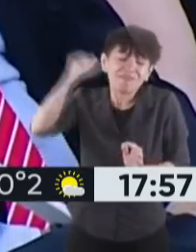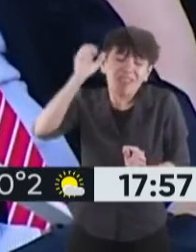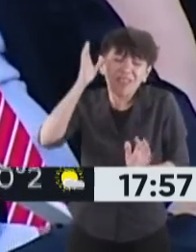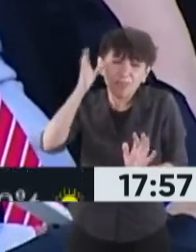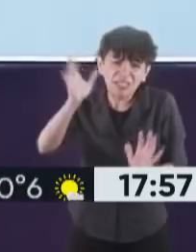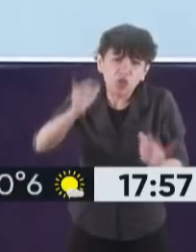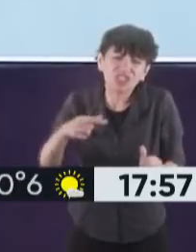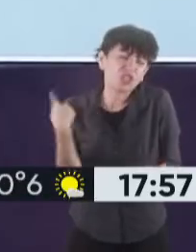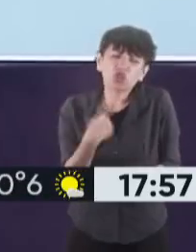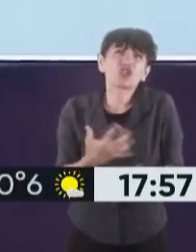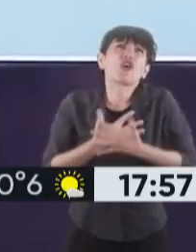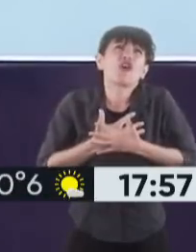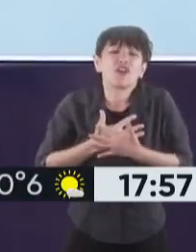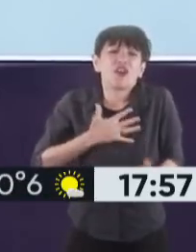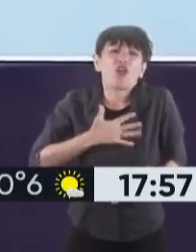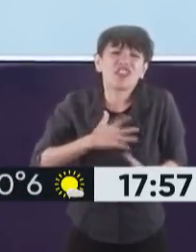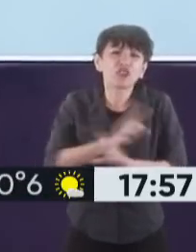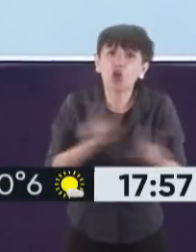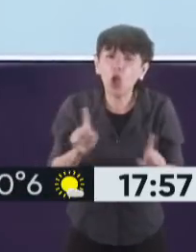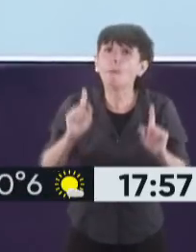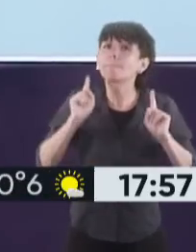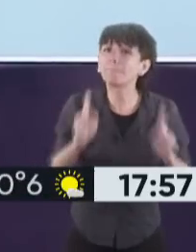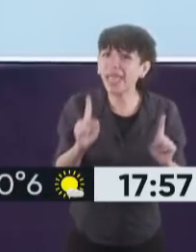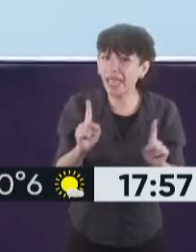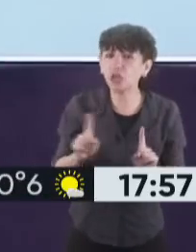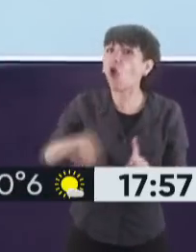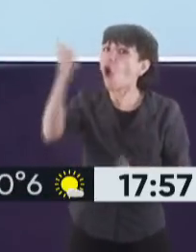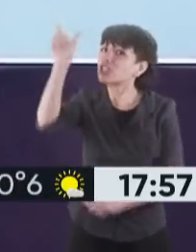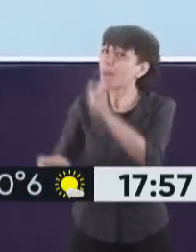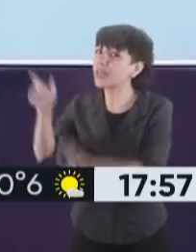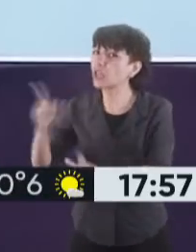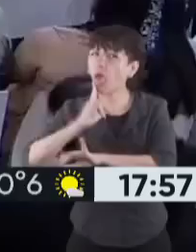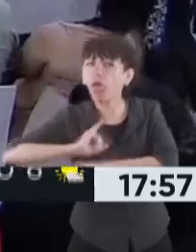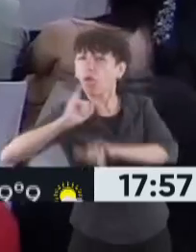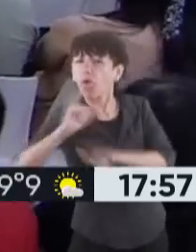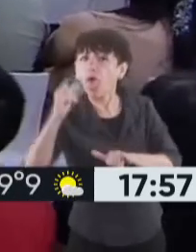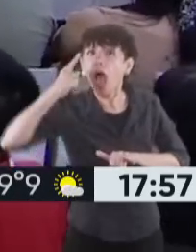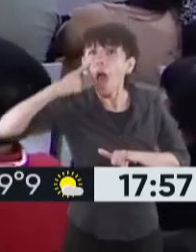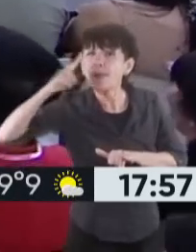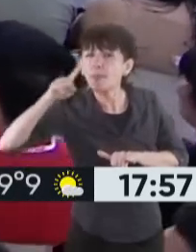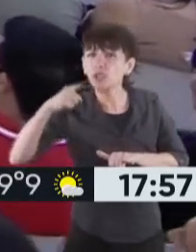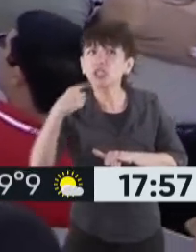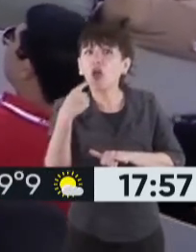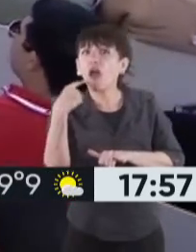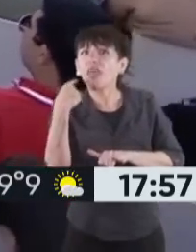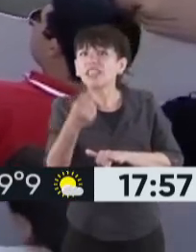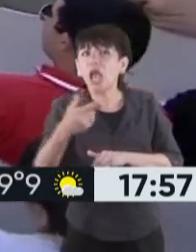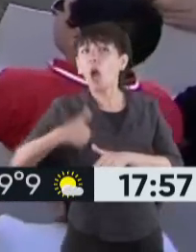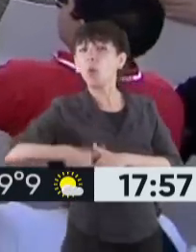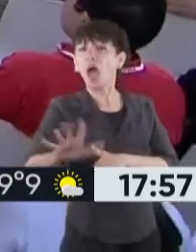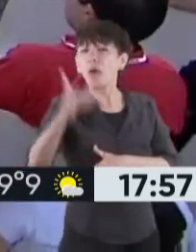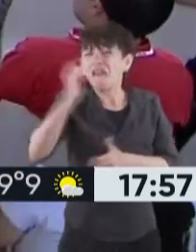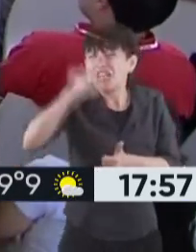eso. Pero los agoreros de siempre anunciaban un final catastrófico para este año.